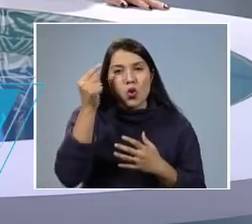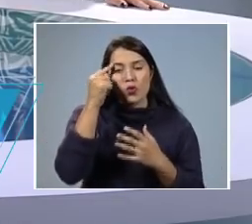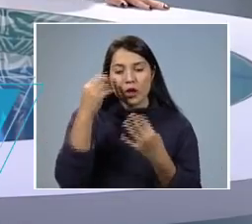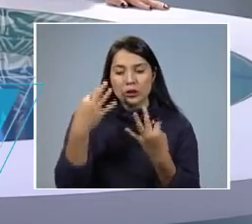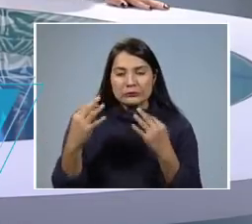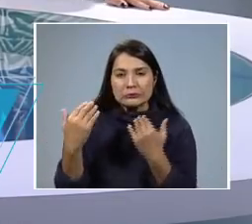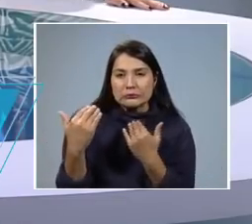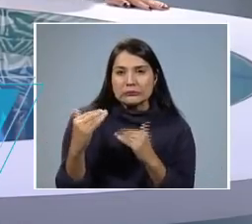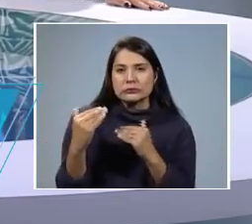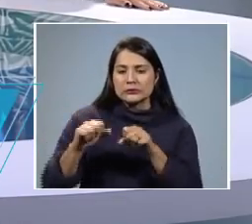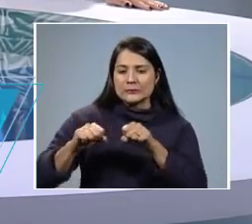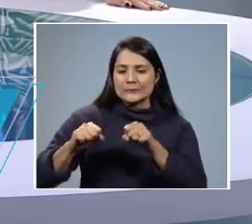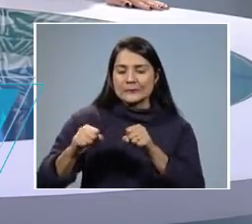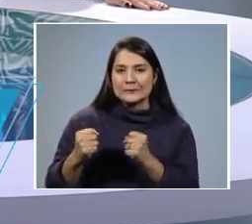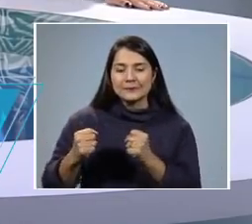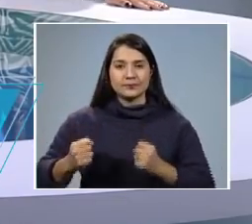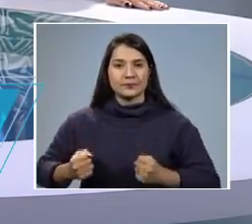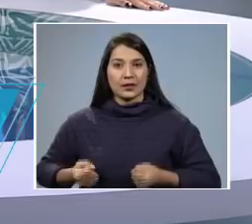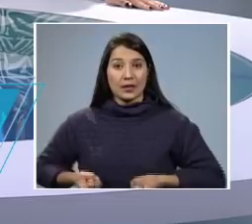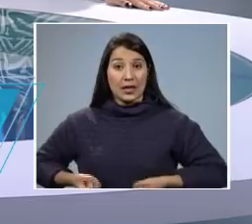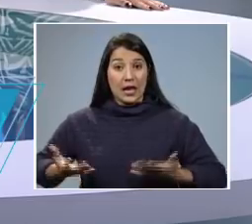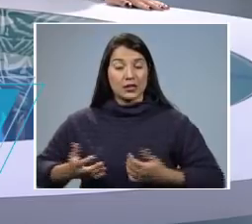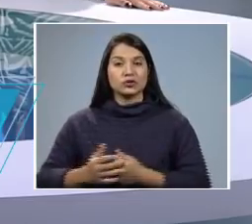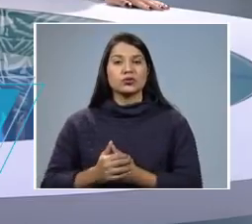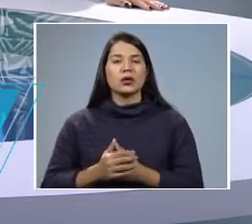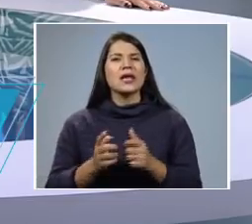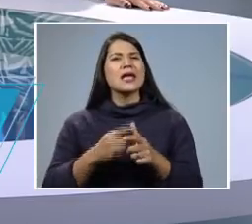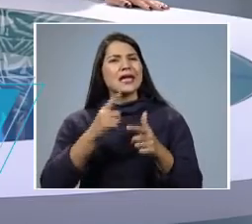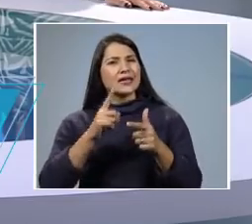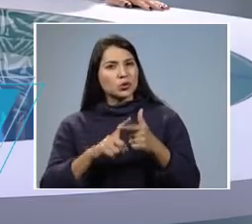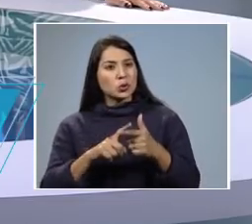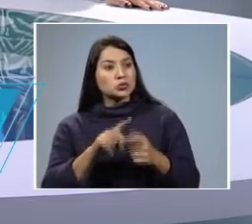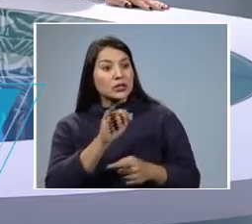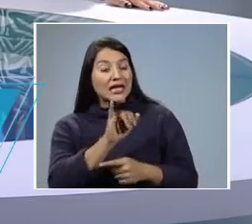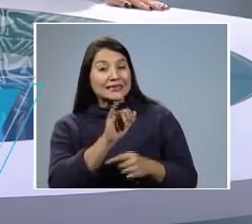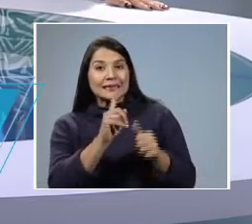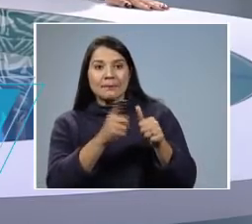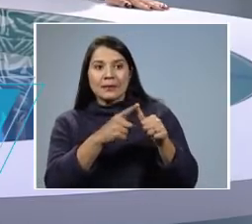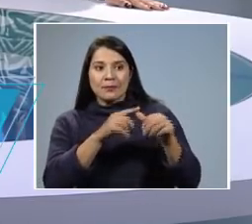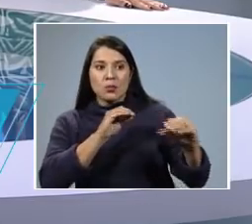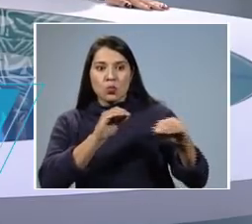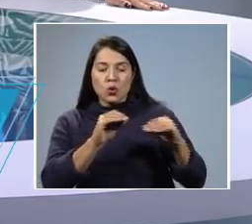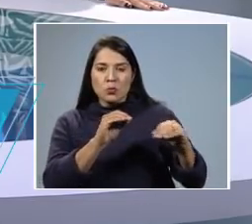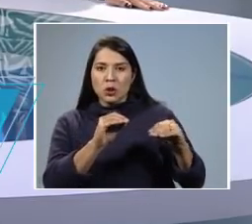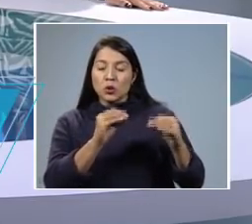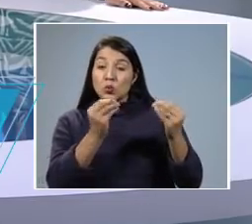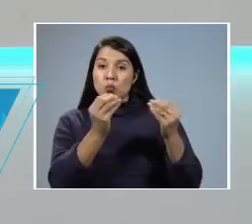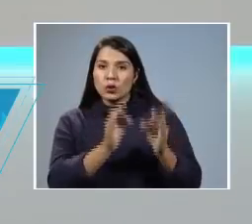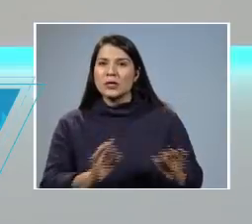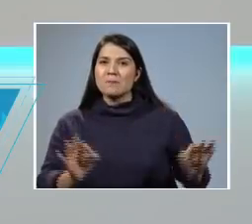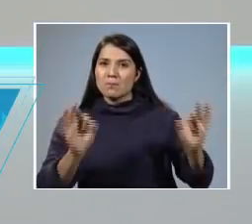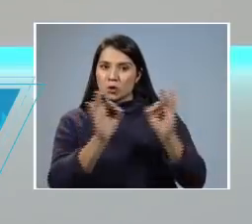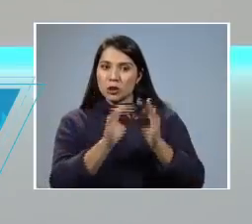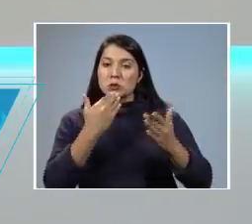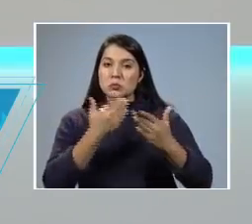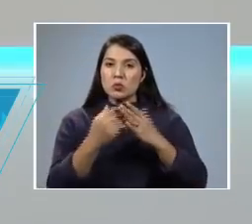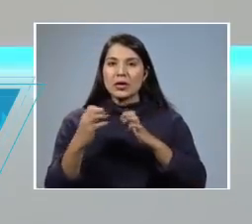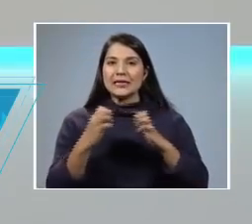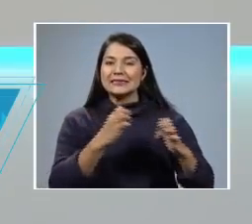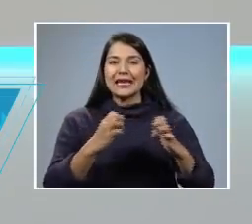gasto. Entonces, ese primer movimiento me parece un movimiento estratégico muy importante, porque prácticamente desarma